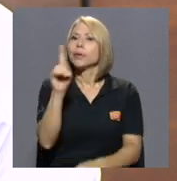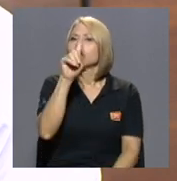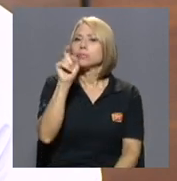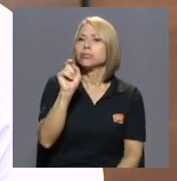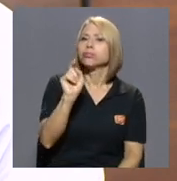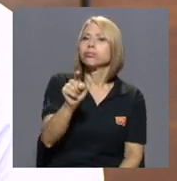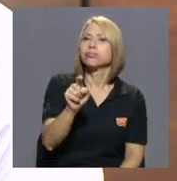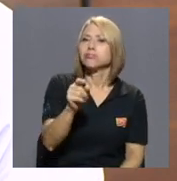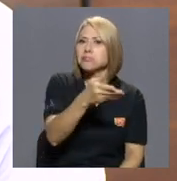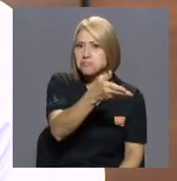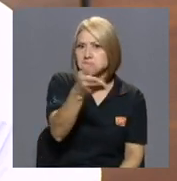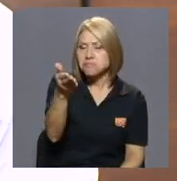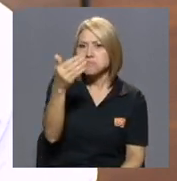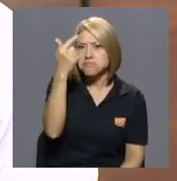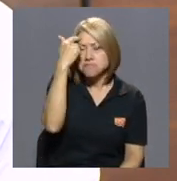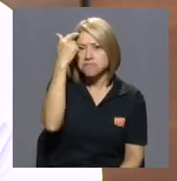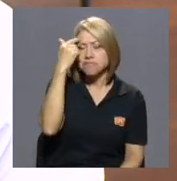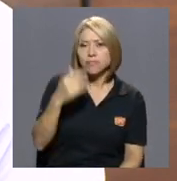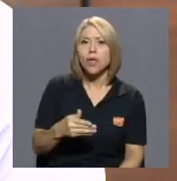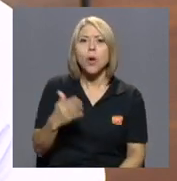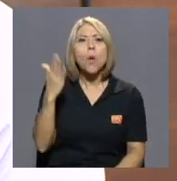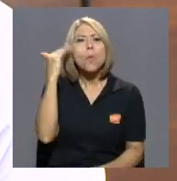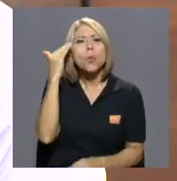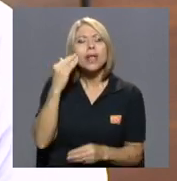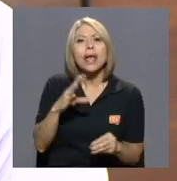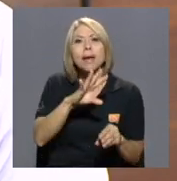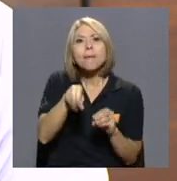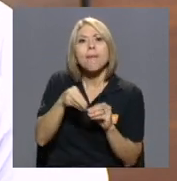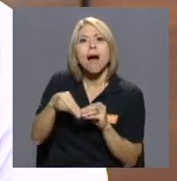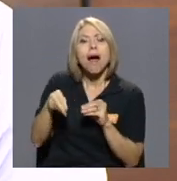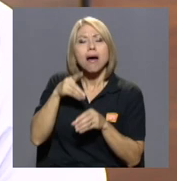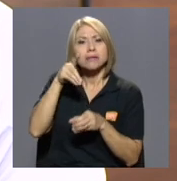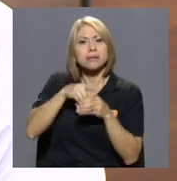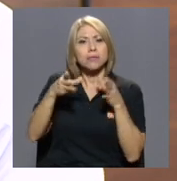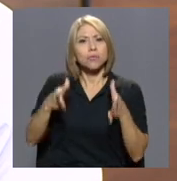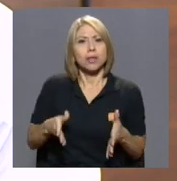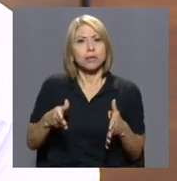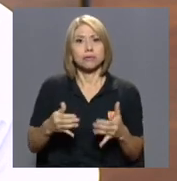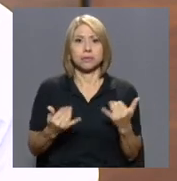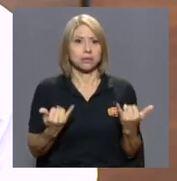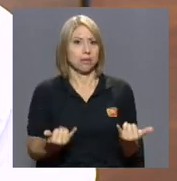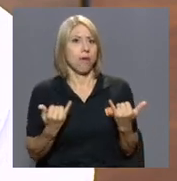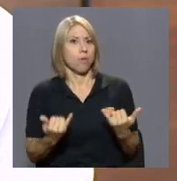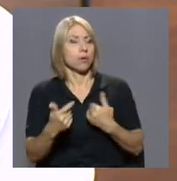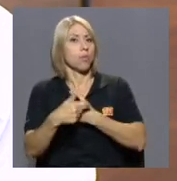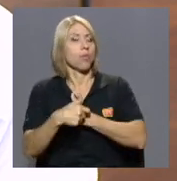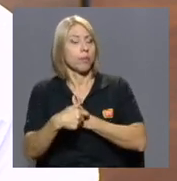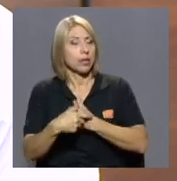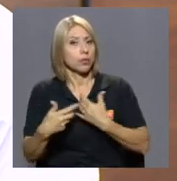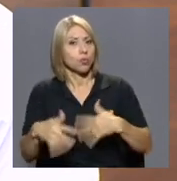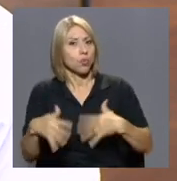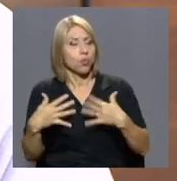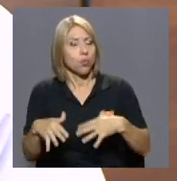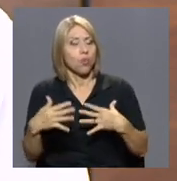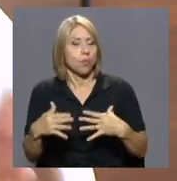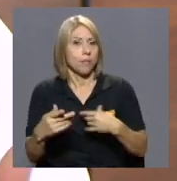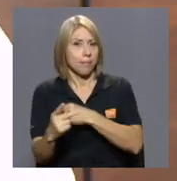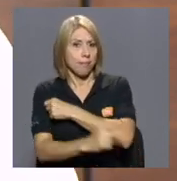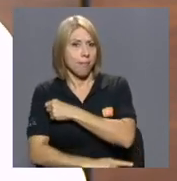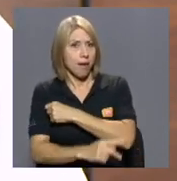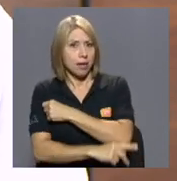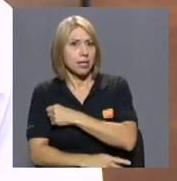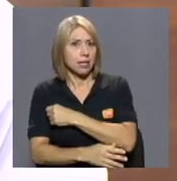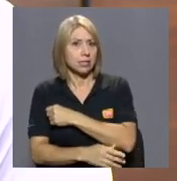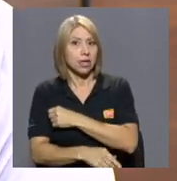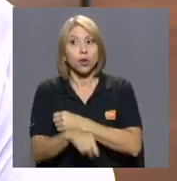ciudadanía. ¿Por qué más diputados, verdad? Si estamos pasando un momento país en el que casualmente cuando usted dice